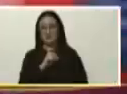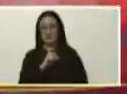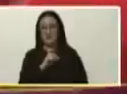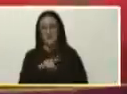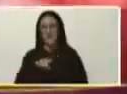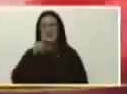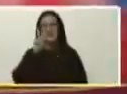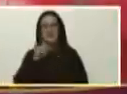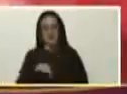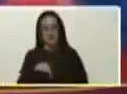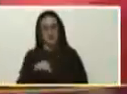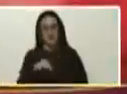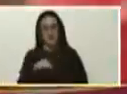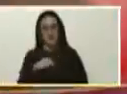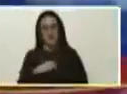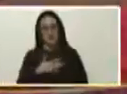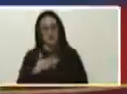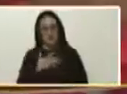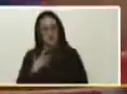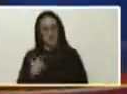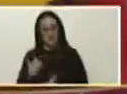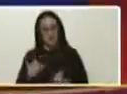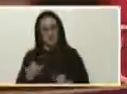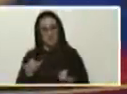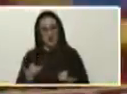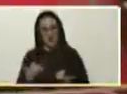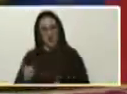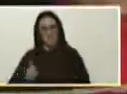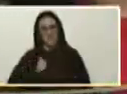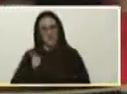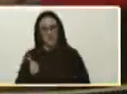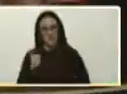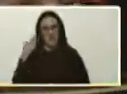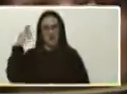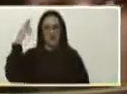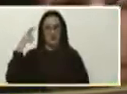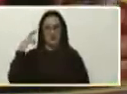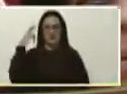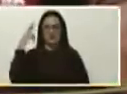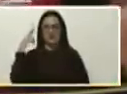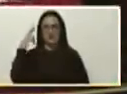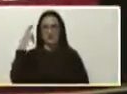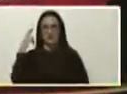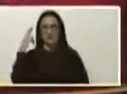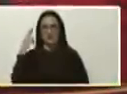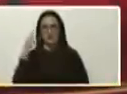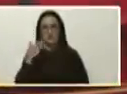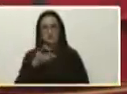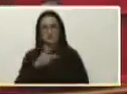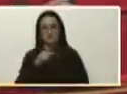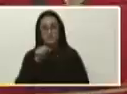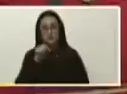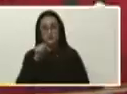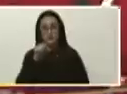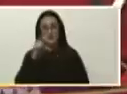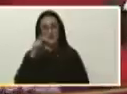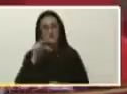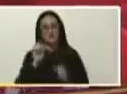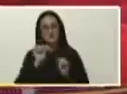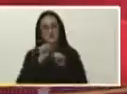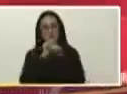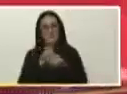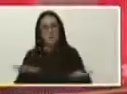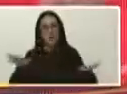También quiero, presidente, aprovechar una reflexión. Usted ha lanzado las tres